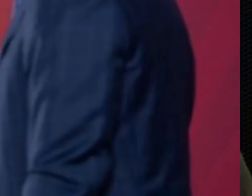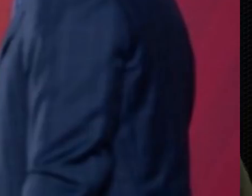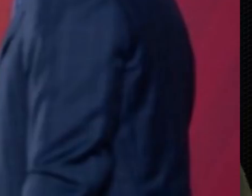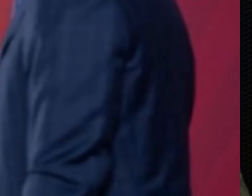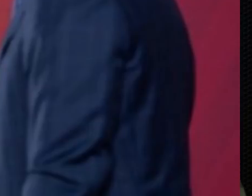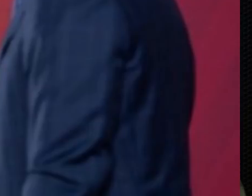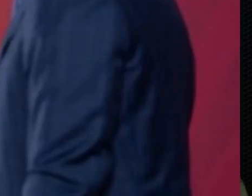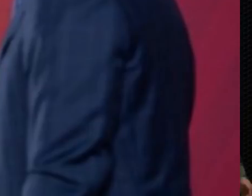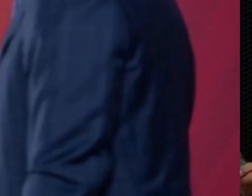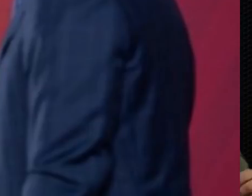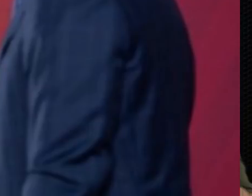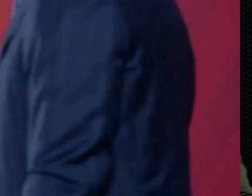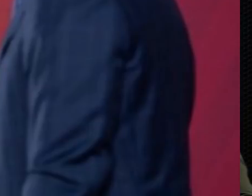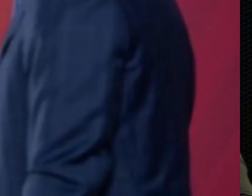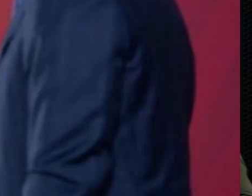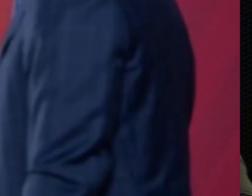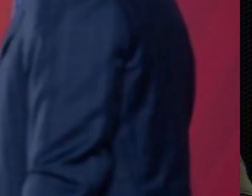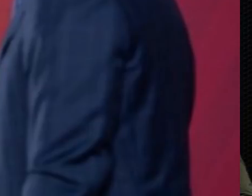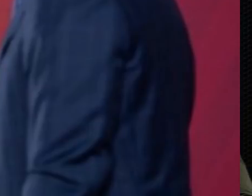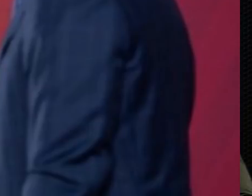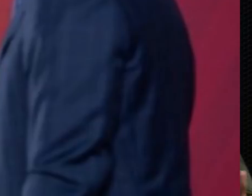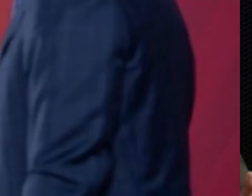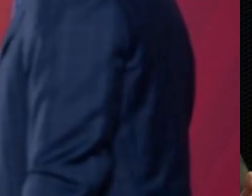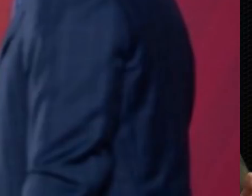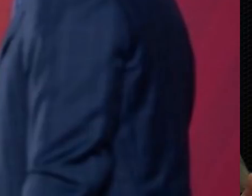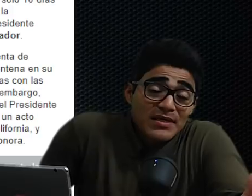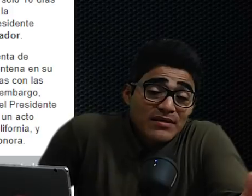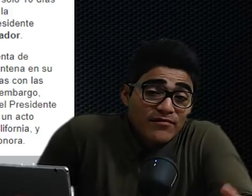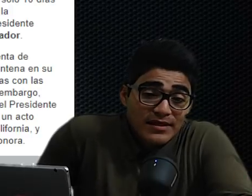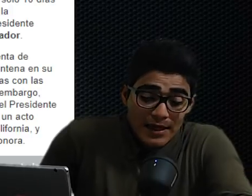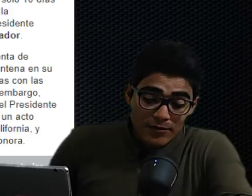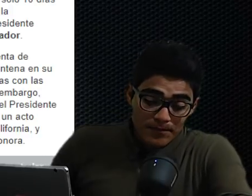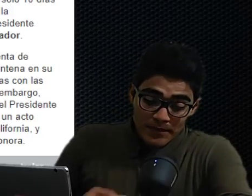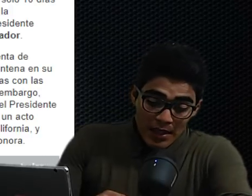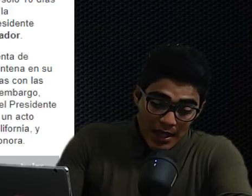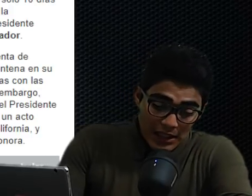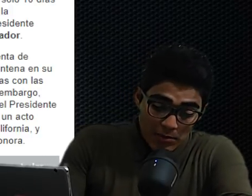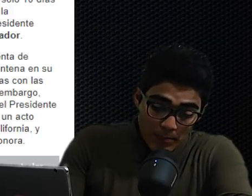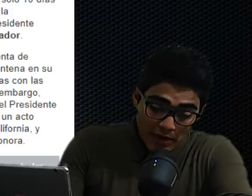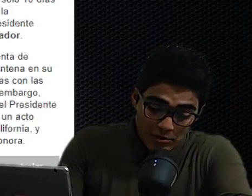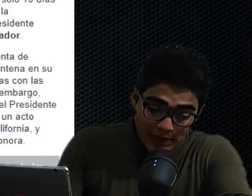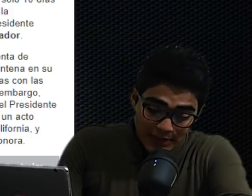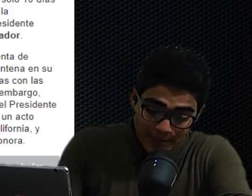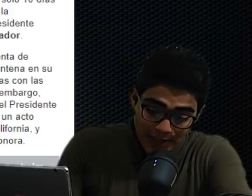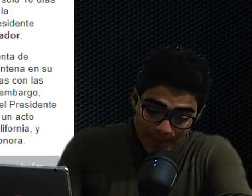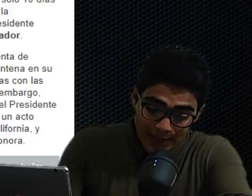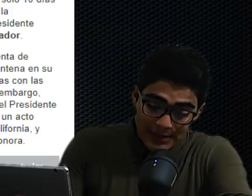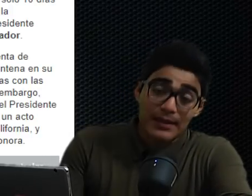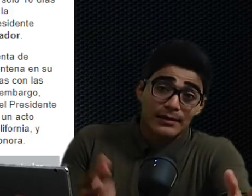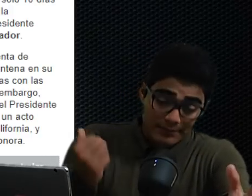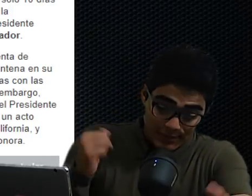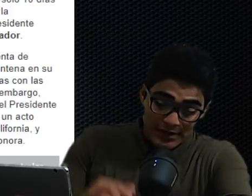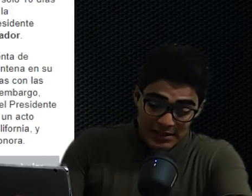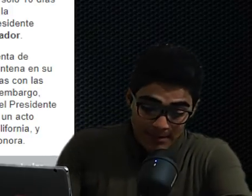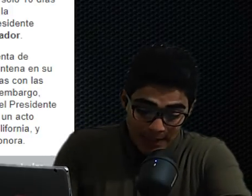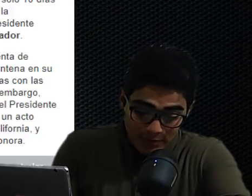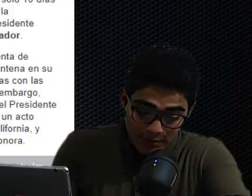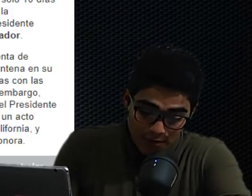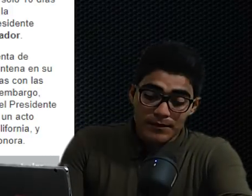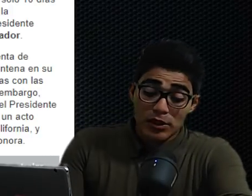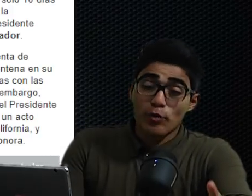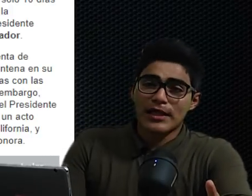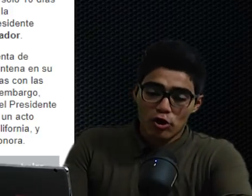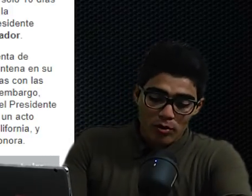en donde están comentando que el presidente pudiera estar también infectado. Aquí como podemos ver también en la página de Sin